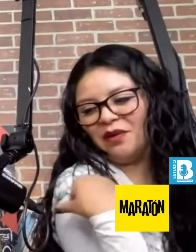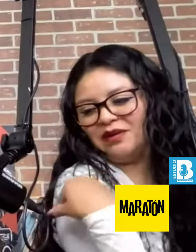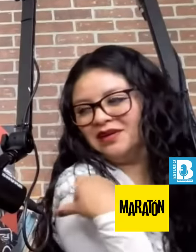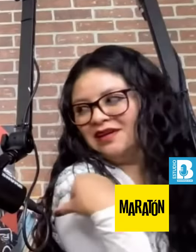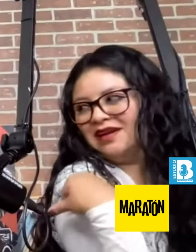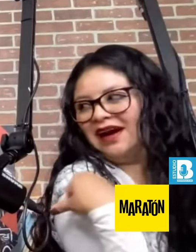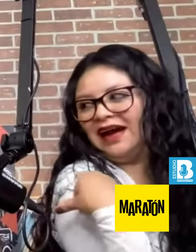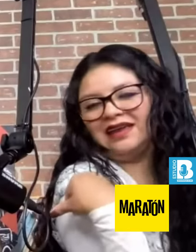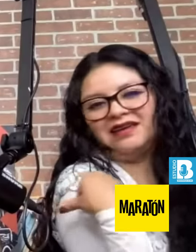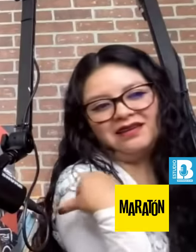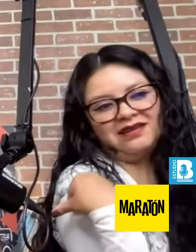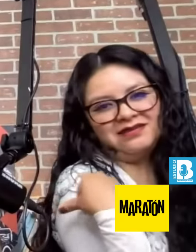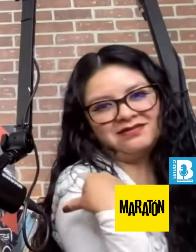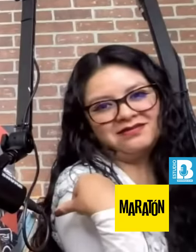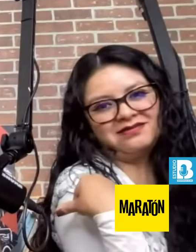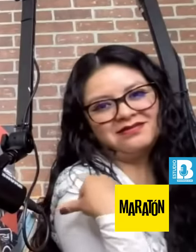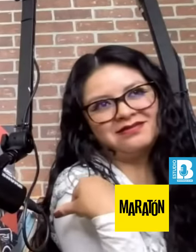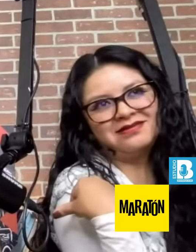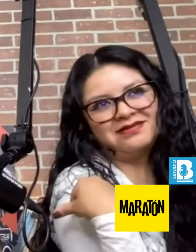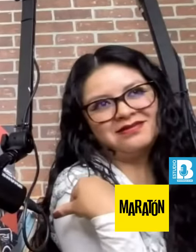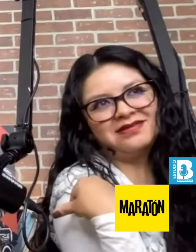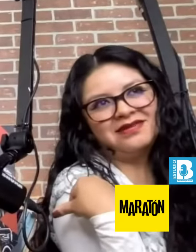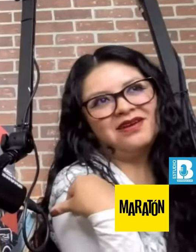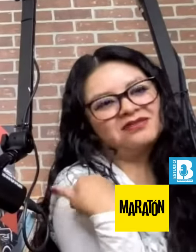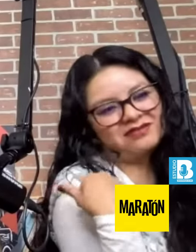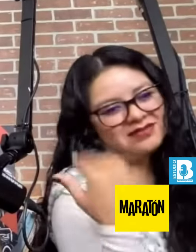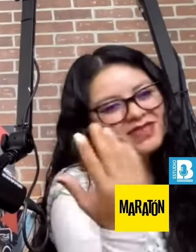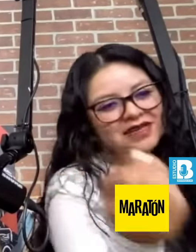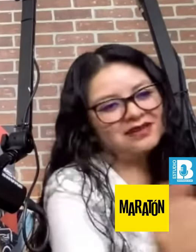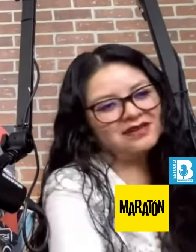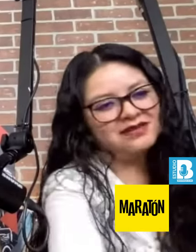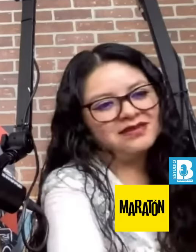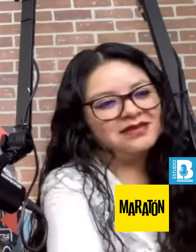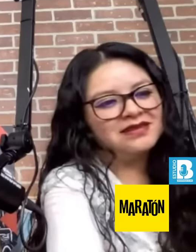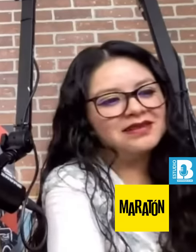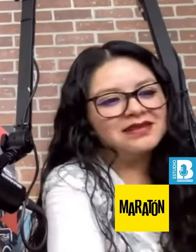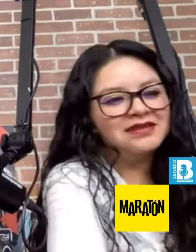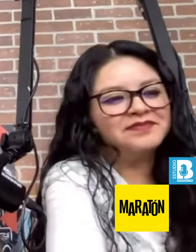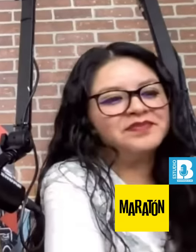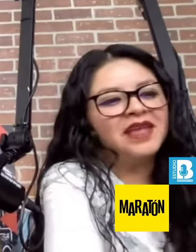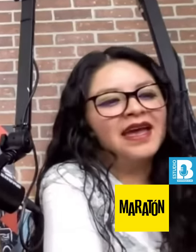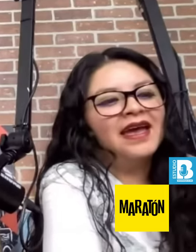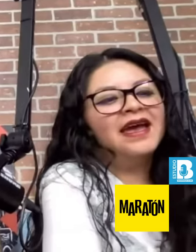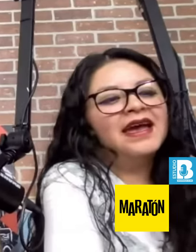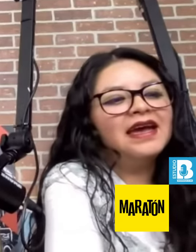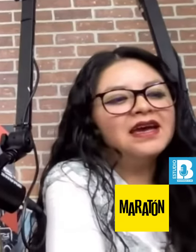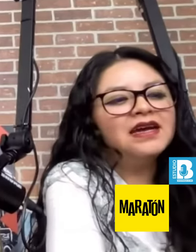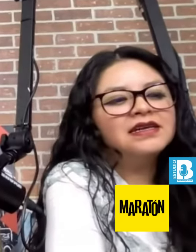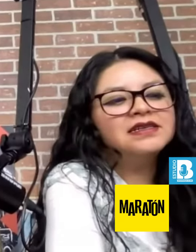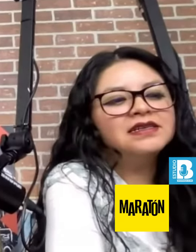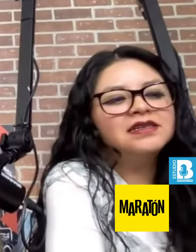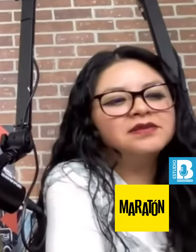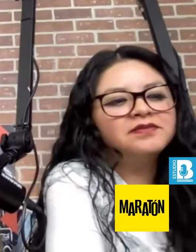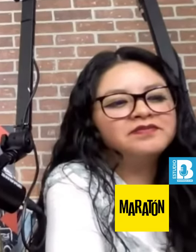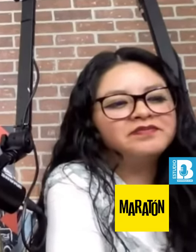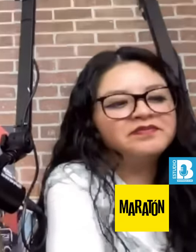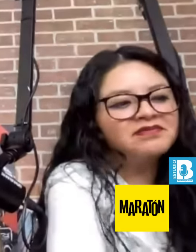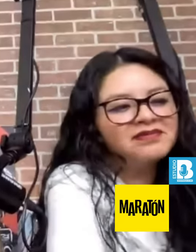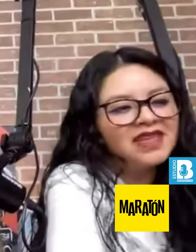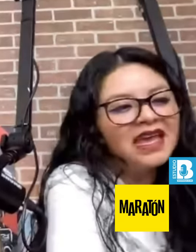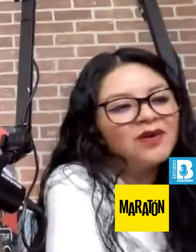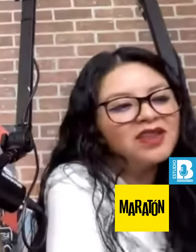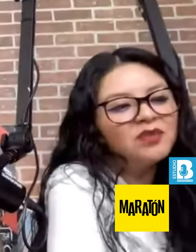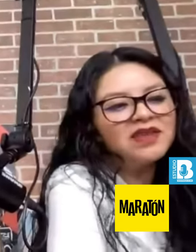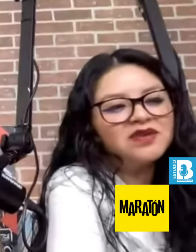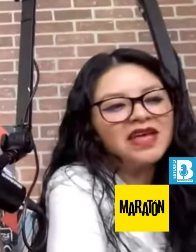llego como aquí no sí Está muy grandota eh es grande